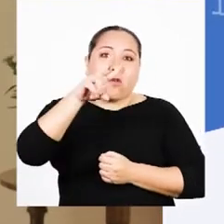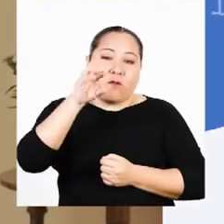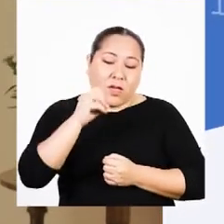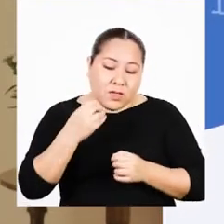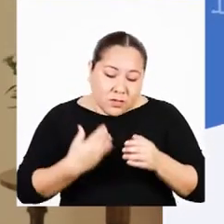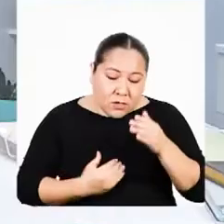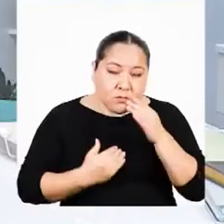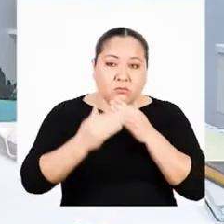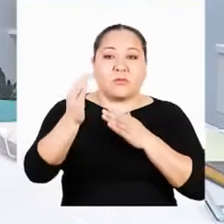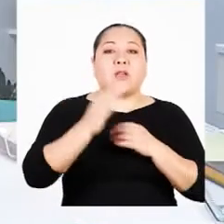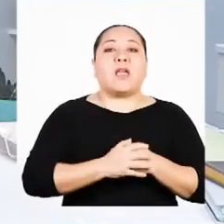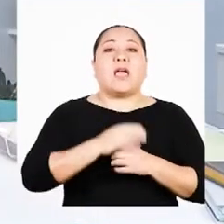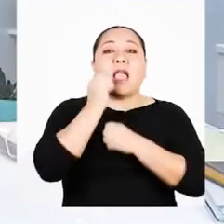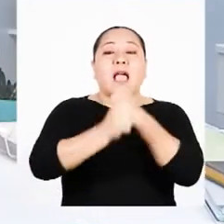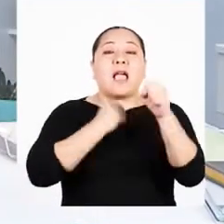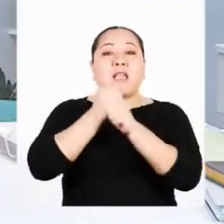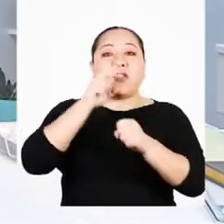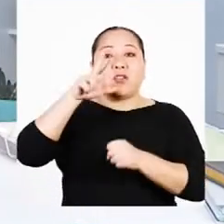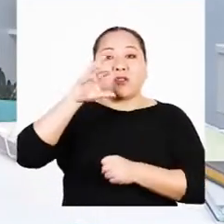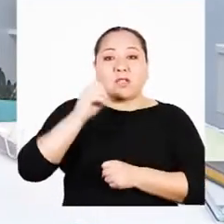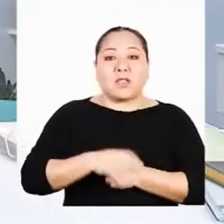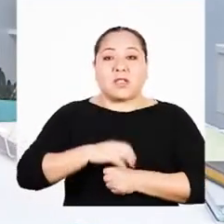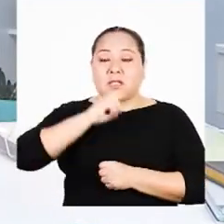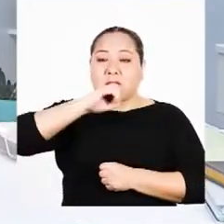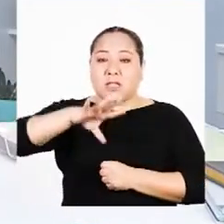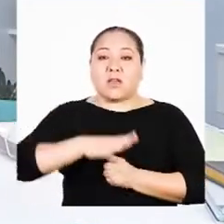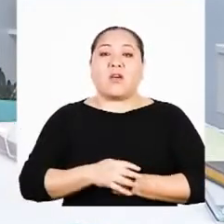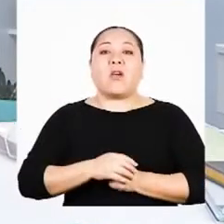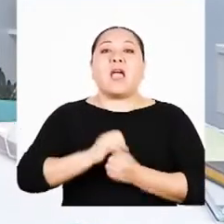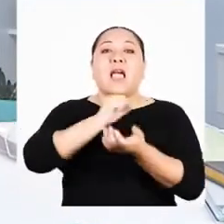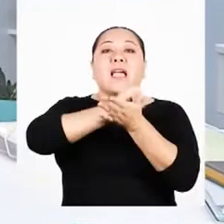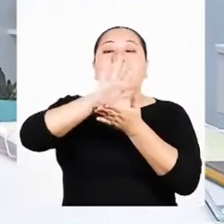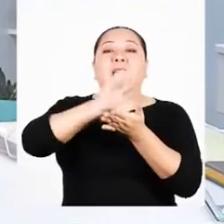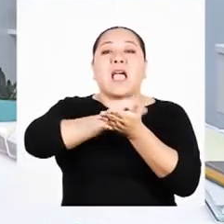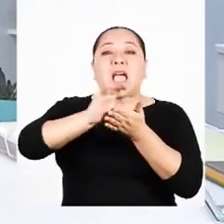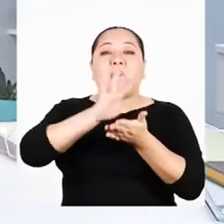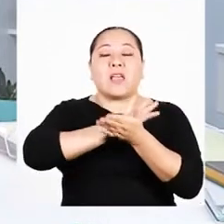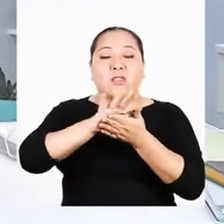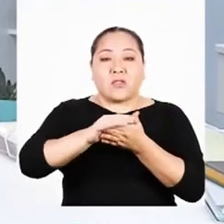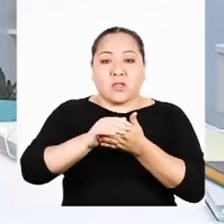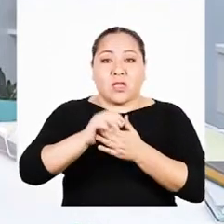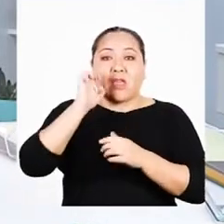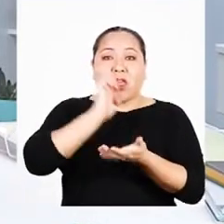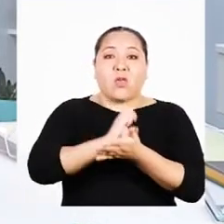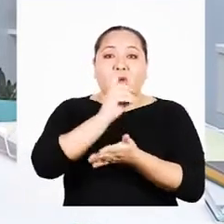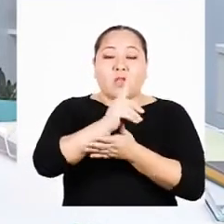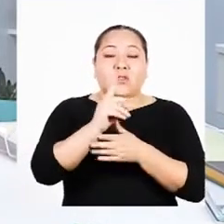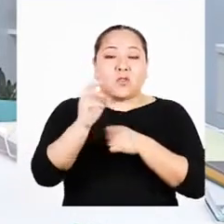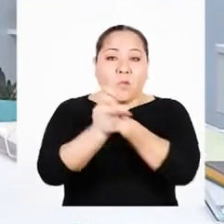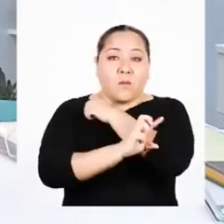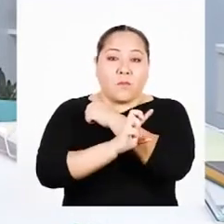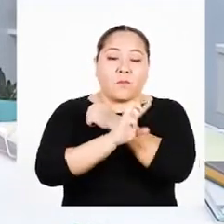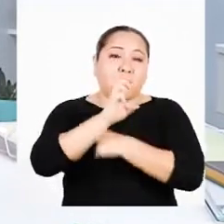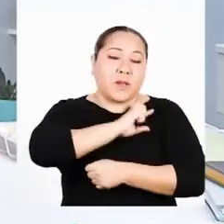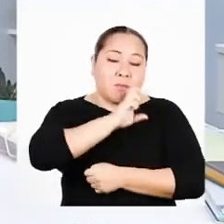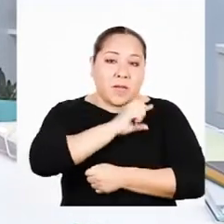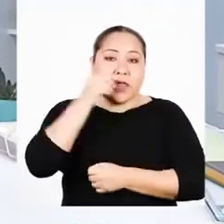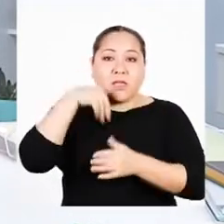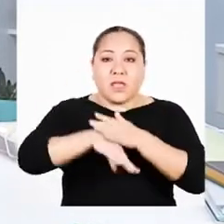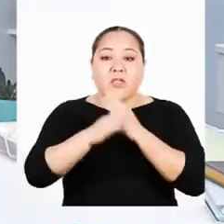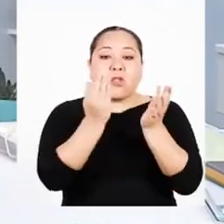siglo XX. En los años 30 se declaró la gratuidad de la educación primaria en